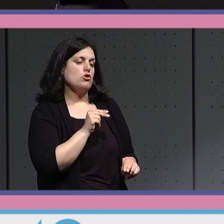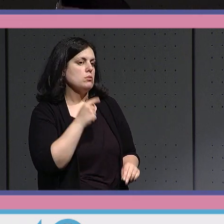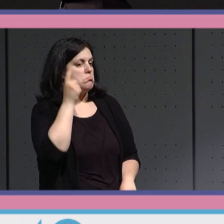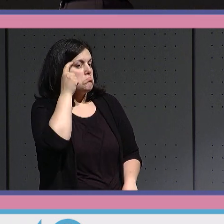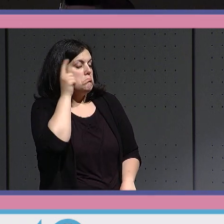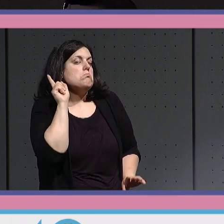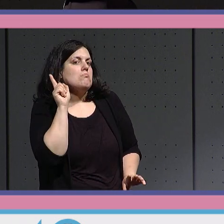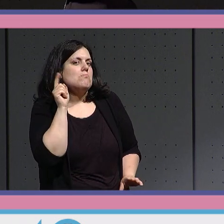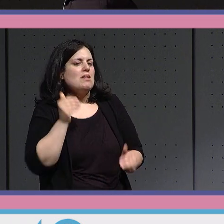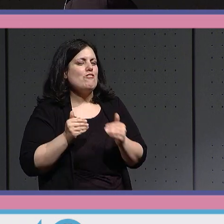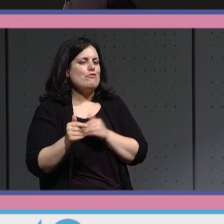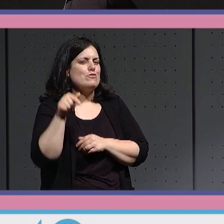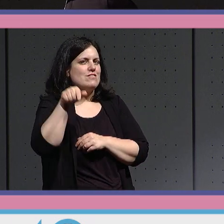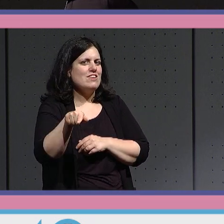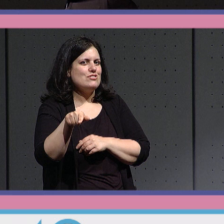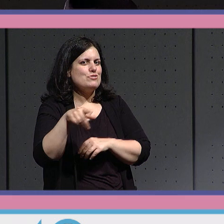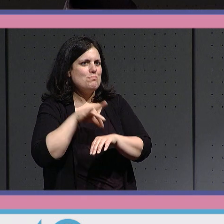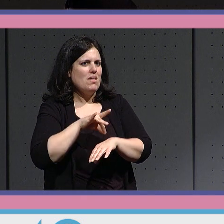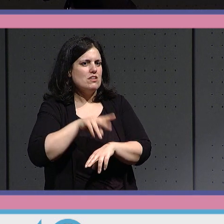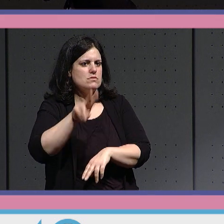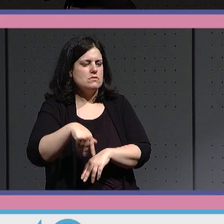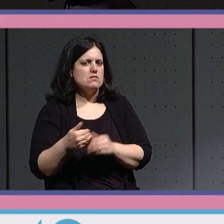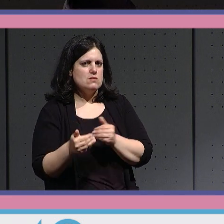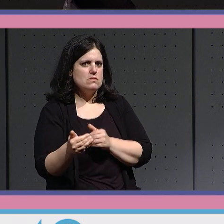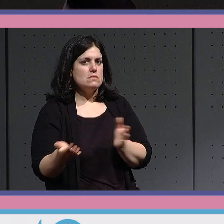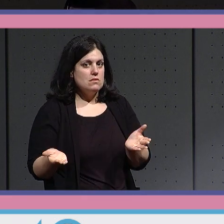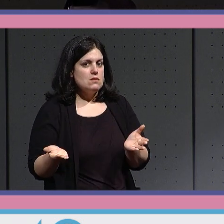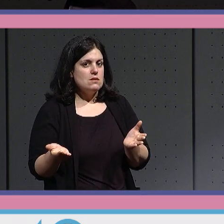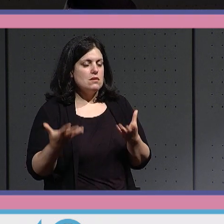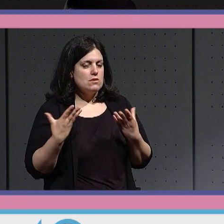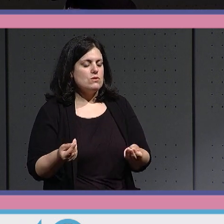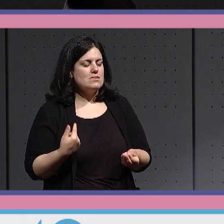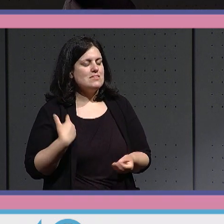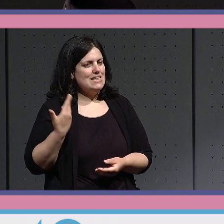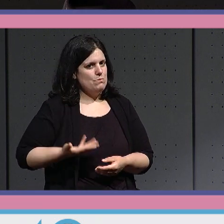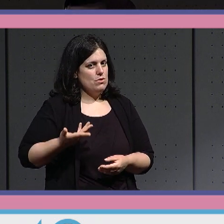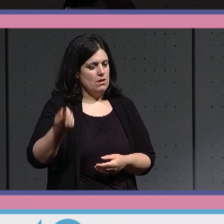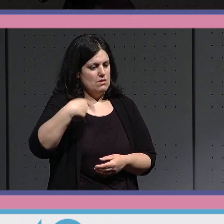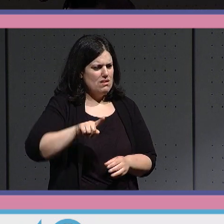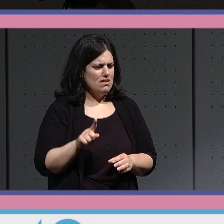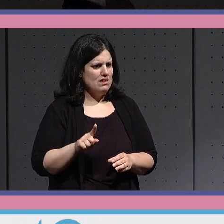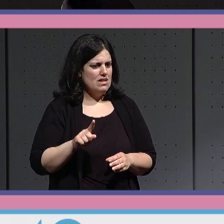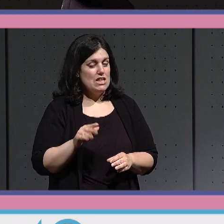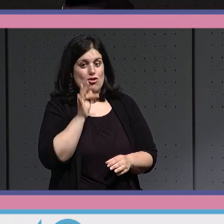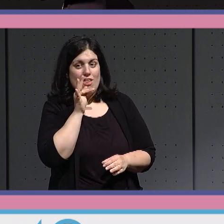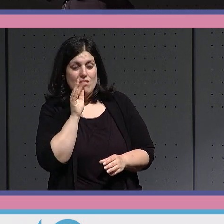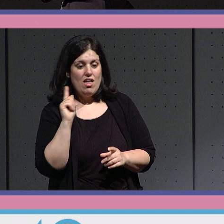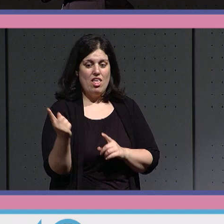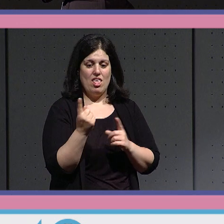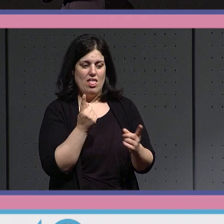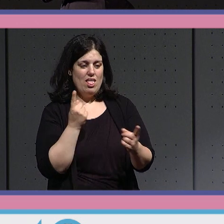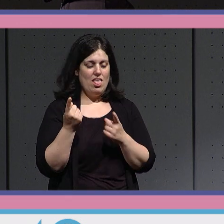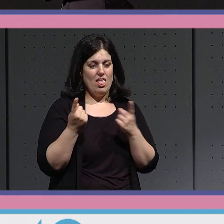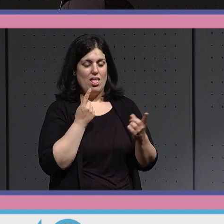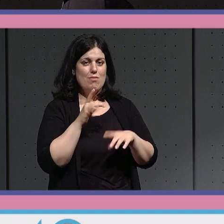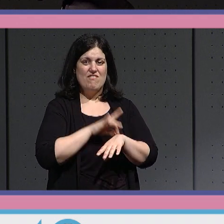las personas que van a estar. Si nos hacemos la pregunta a nosotros, seguro que va a ser igual, porque es muy complicado cuando ves pocos casos. Por eso los que estamos en una